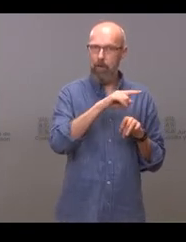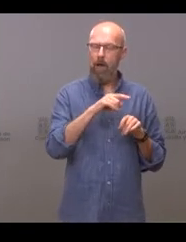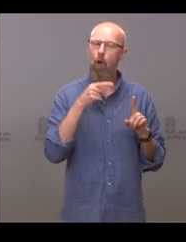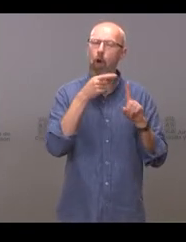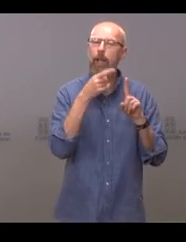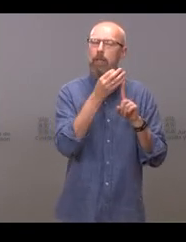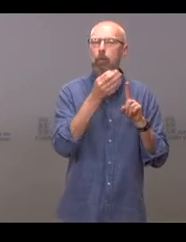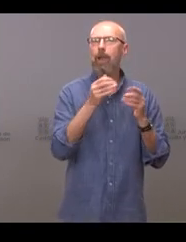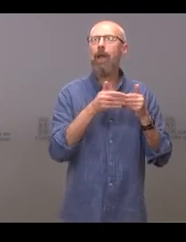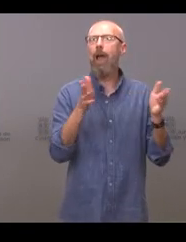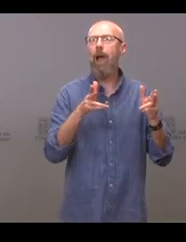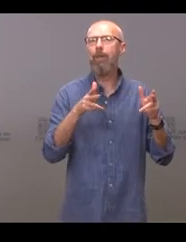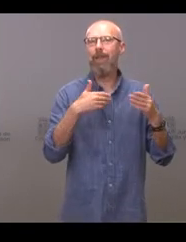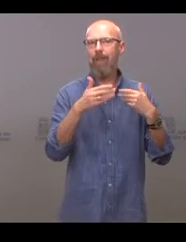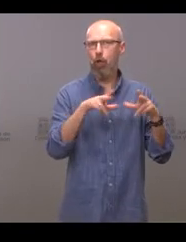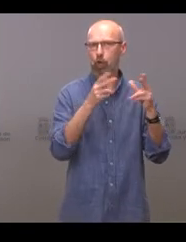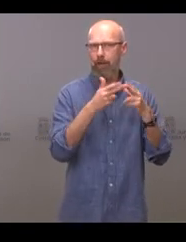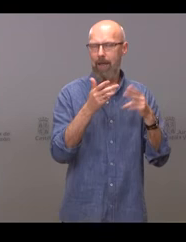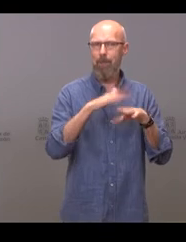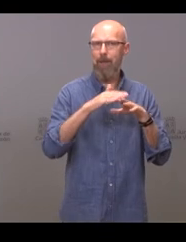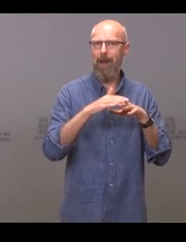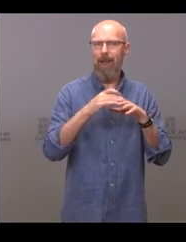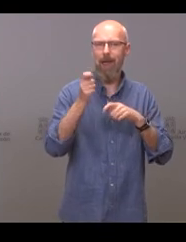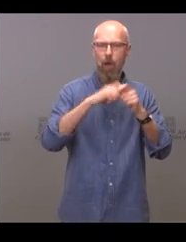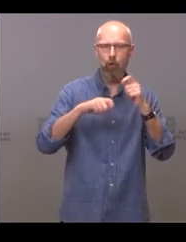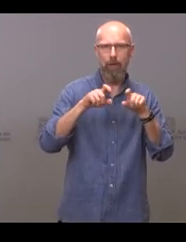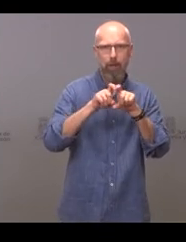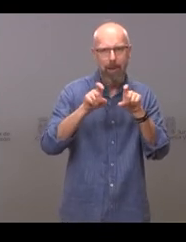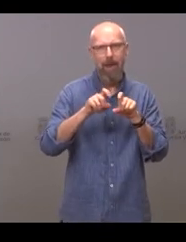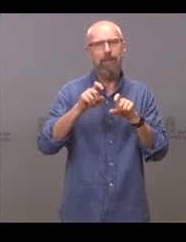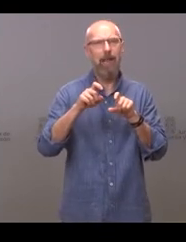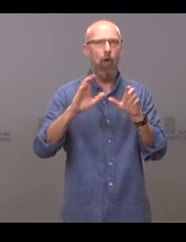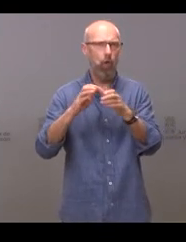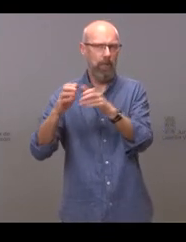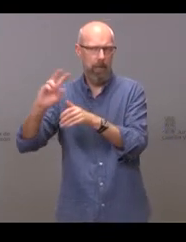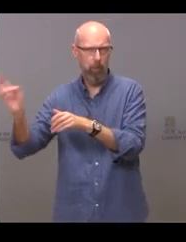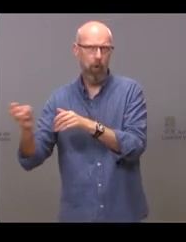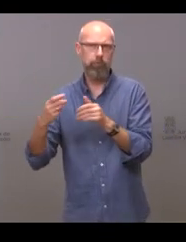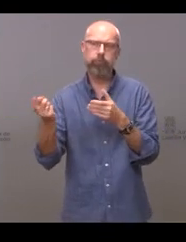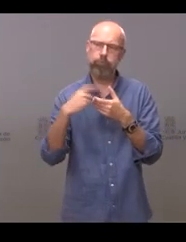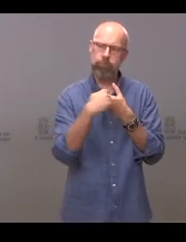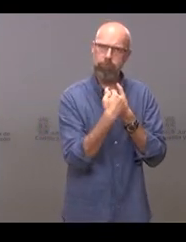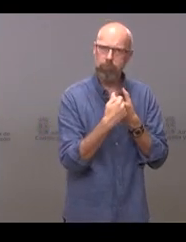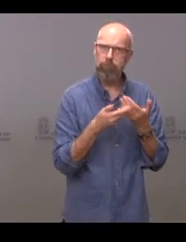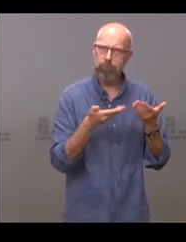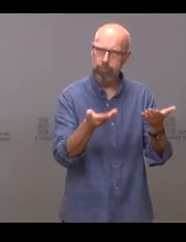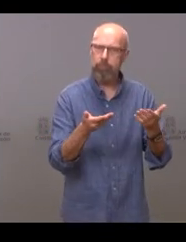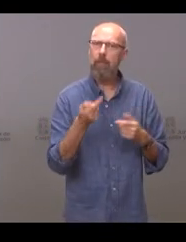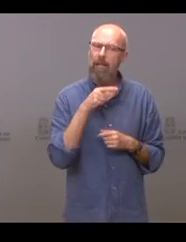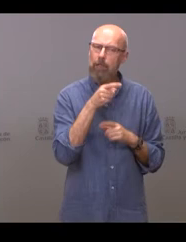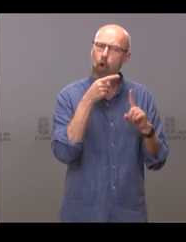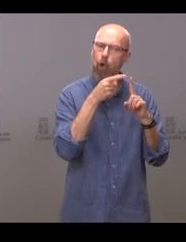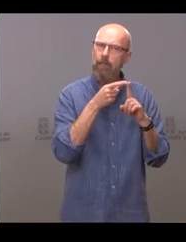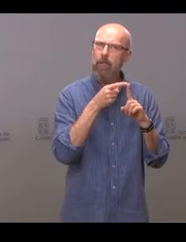a otros colectivos a otras asociaciones empresariales no sé si ese objetivo ha decaído